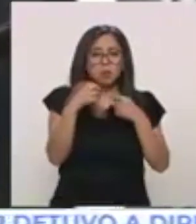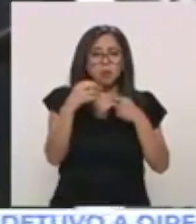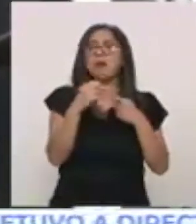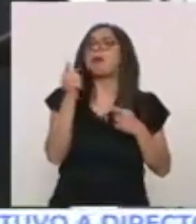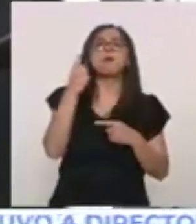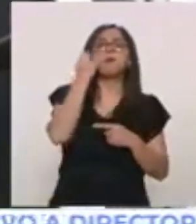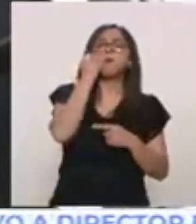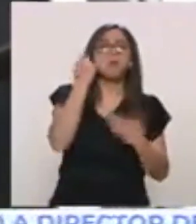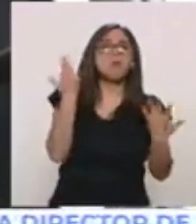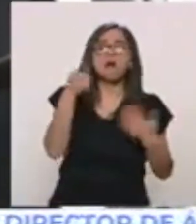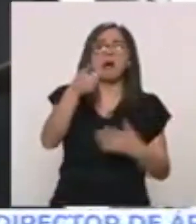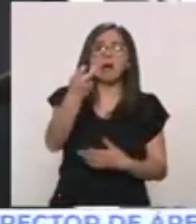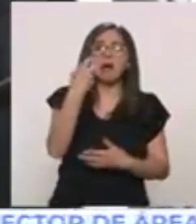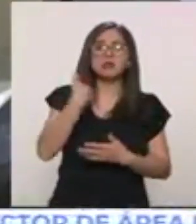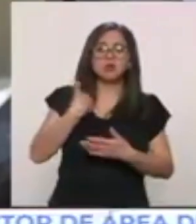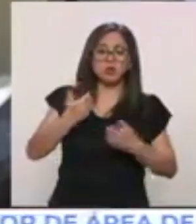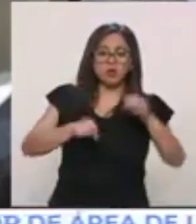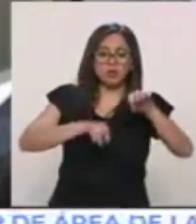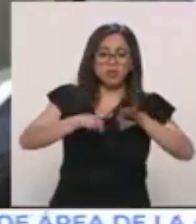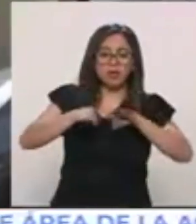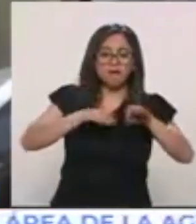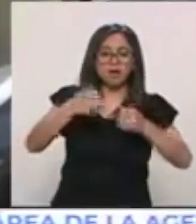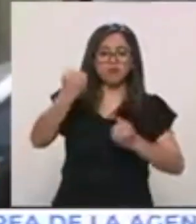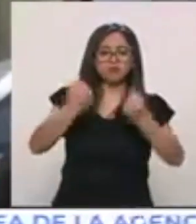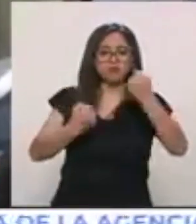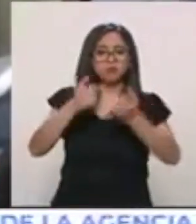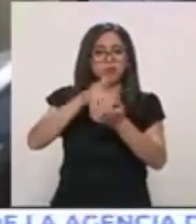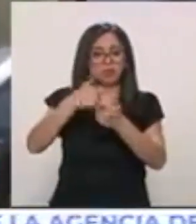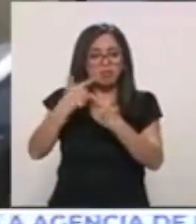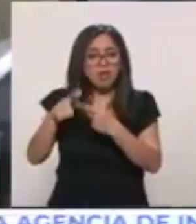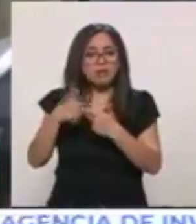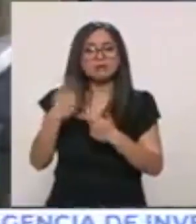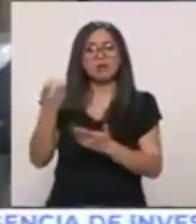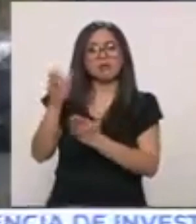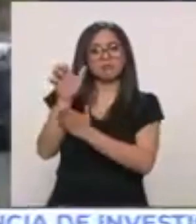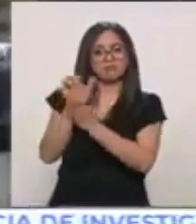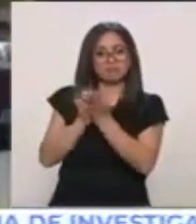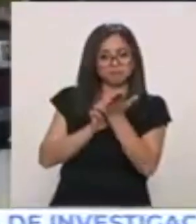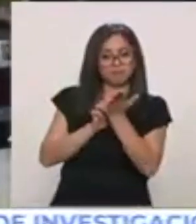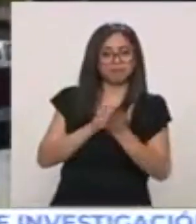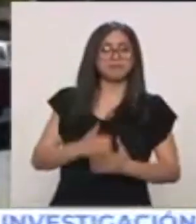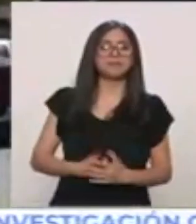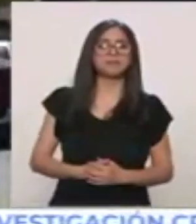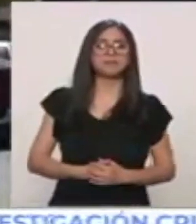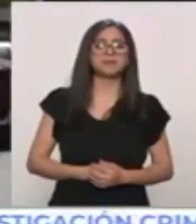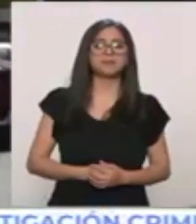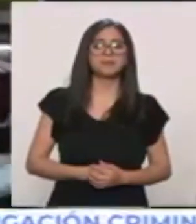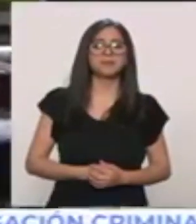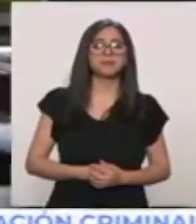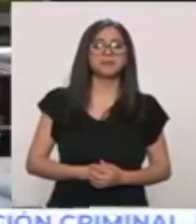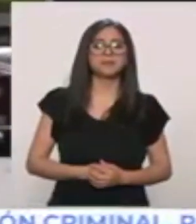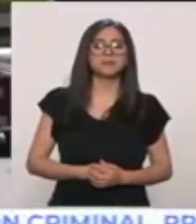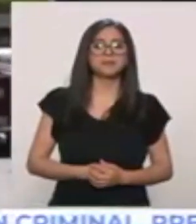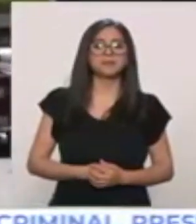conviene bastante y es un ahorro. En las imágenes Jesús Arias, Saray Mariscal, 21 Noticias.